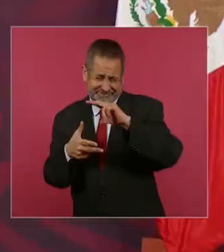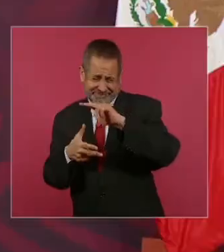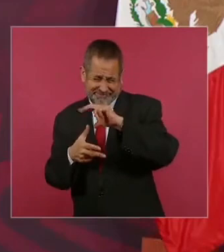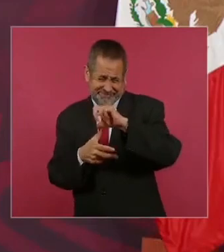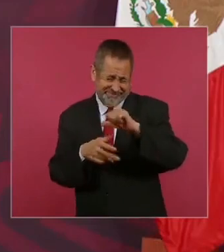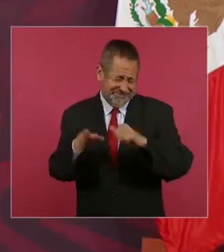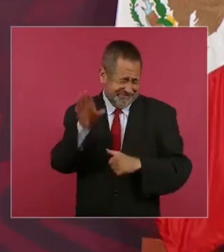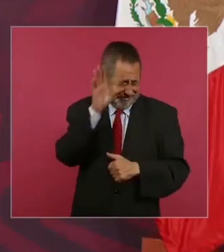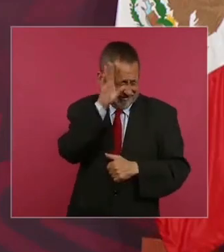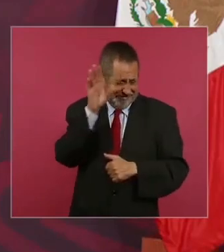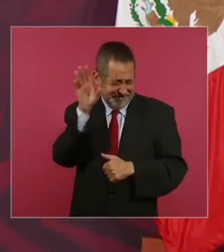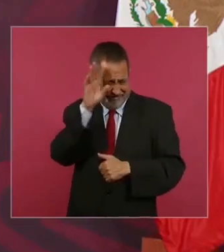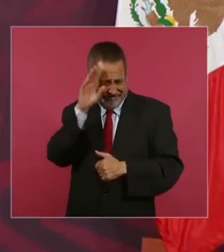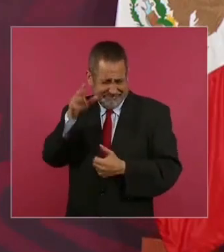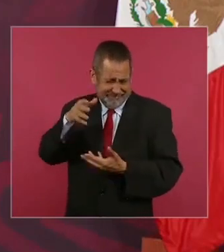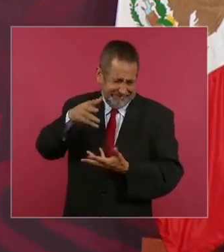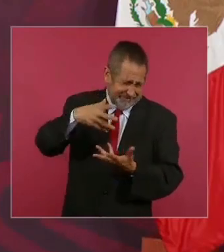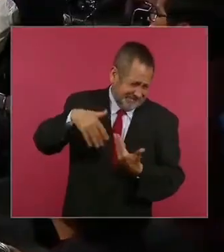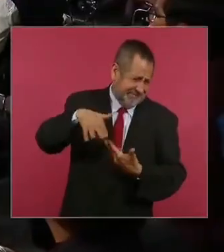fenómeno tan